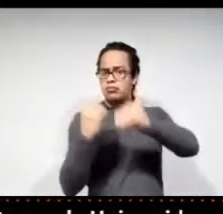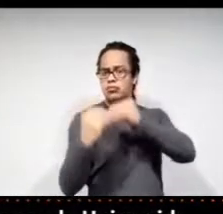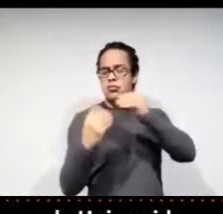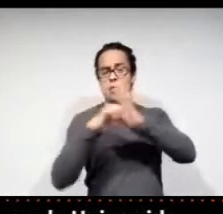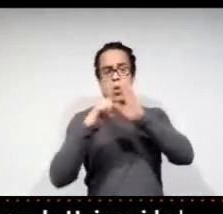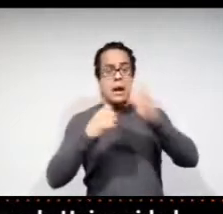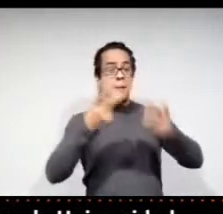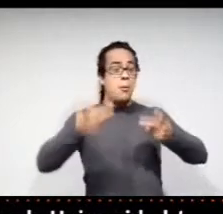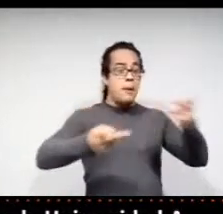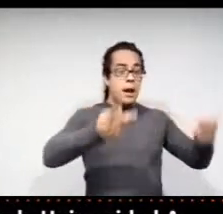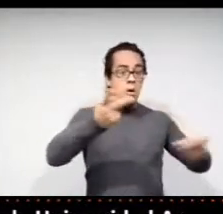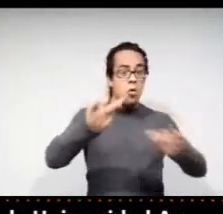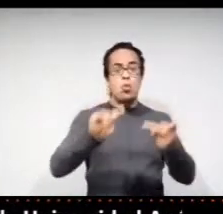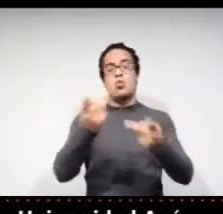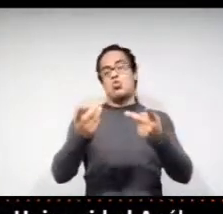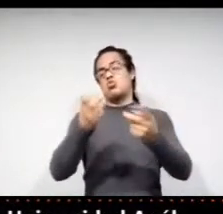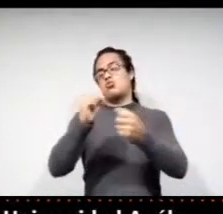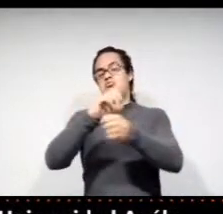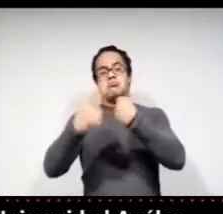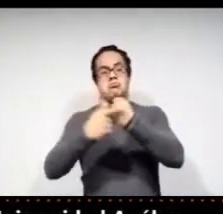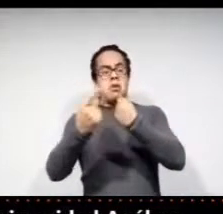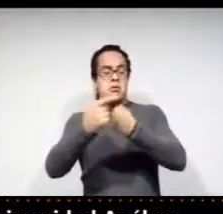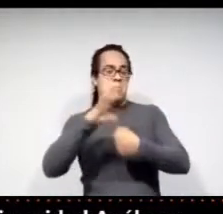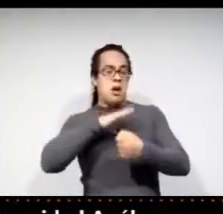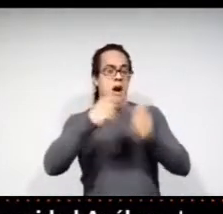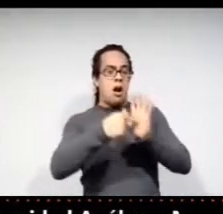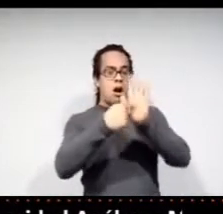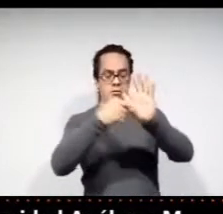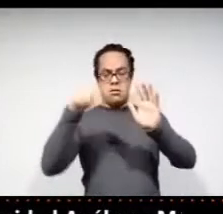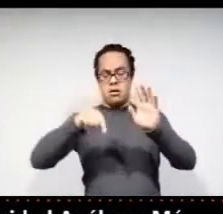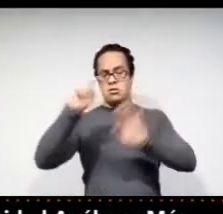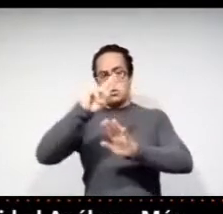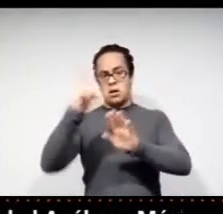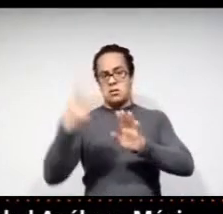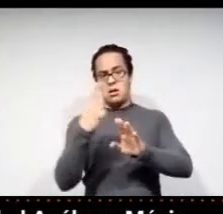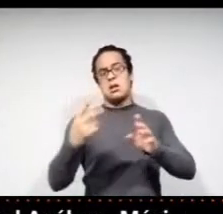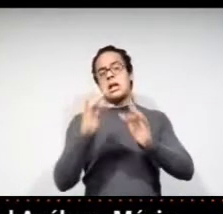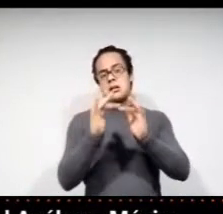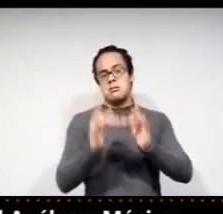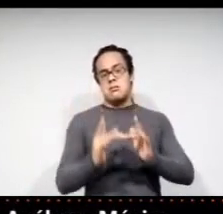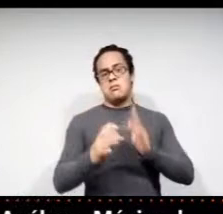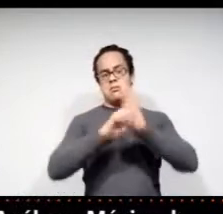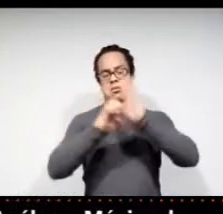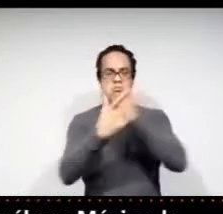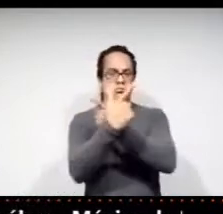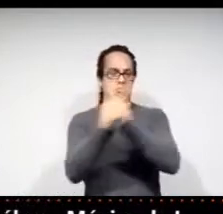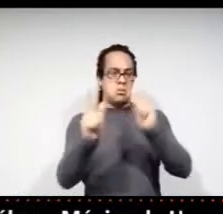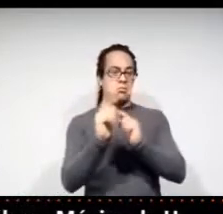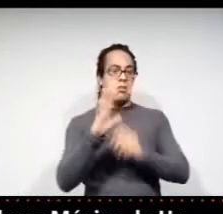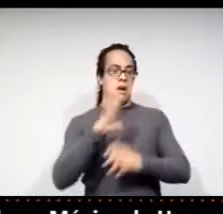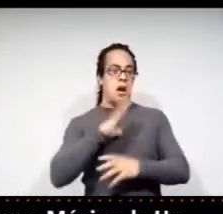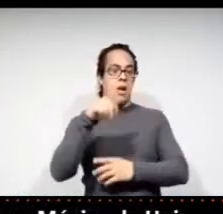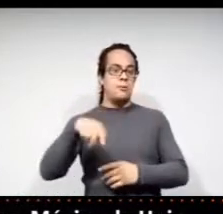Algunos recursos están en la Liga de Publicaciones de nuestra dependencia, que son de acceso abierto.